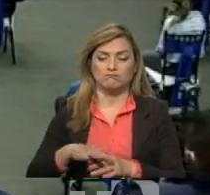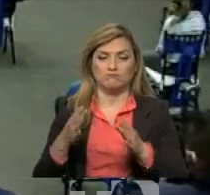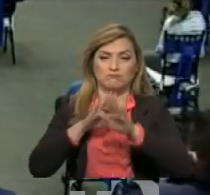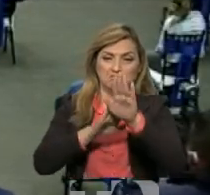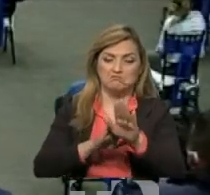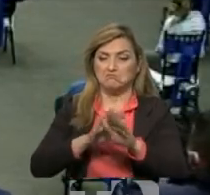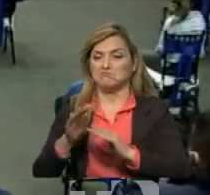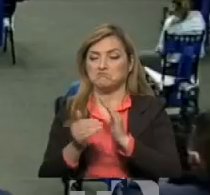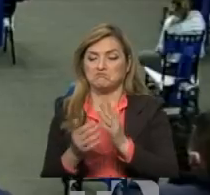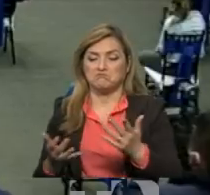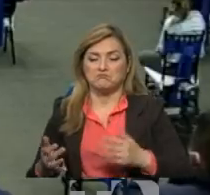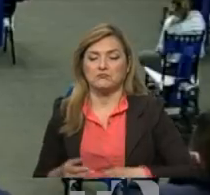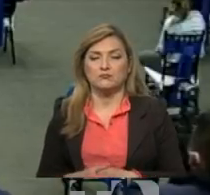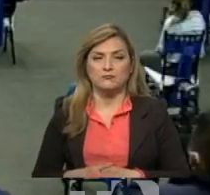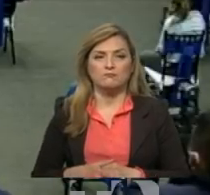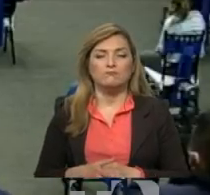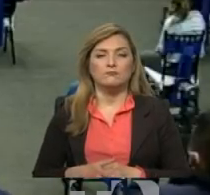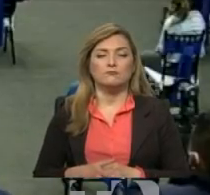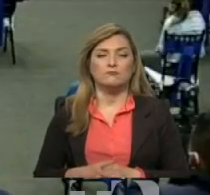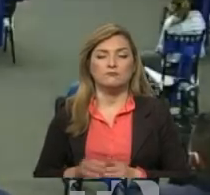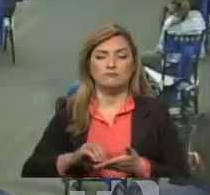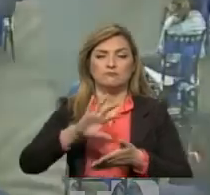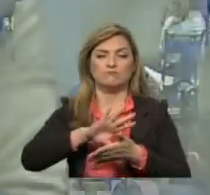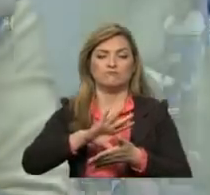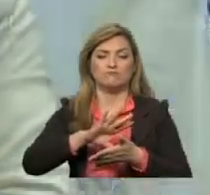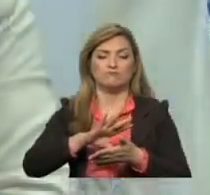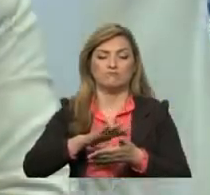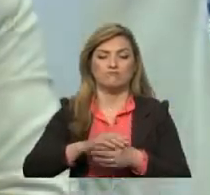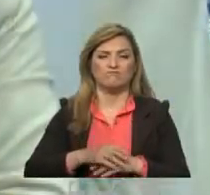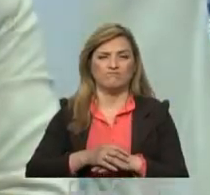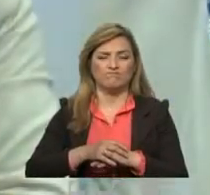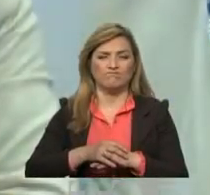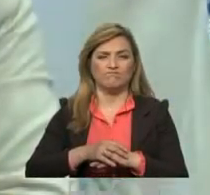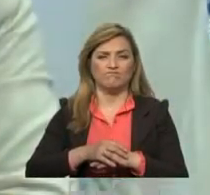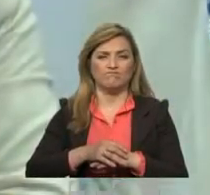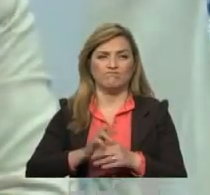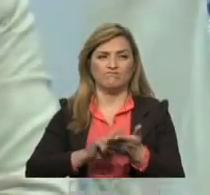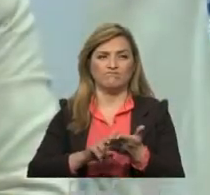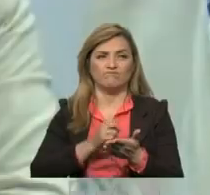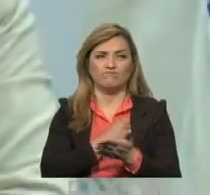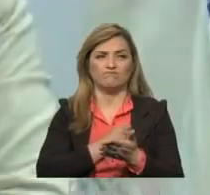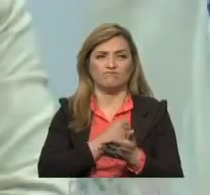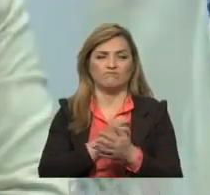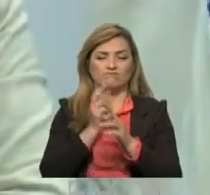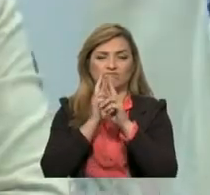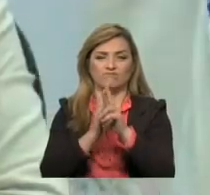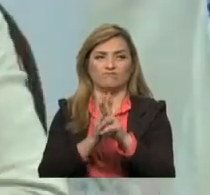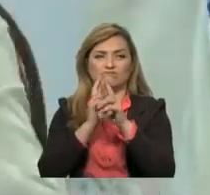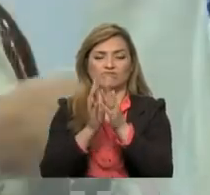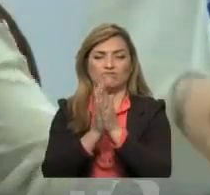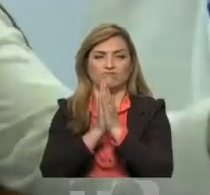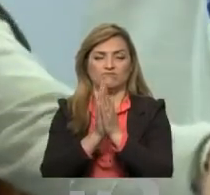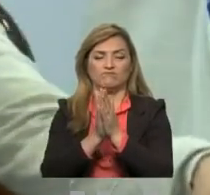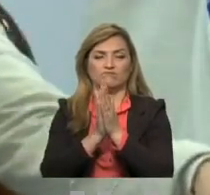ni que dirimir, este Pleno del Consejo Nacional Electoral lamentablemente no da respuesta al